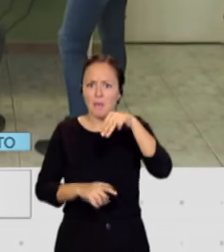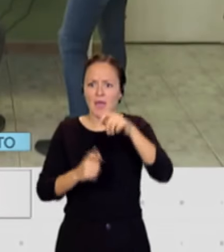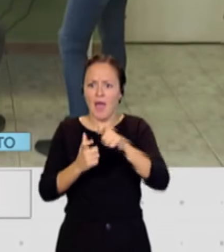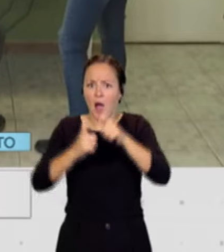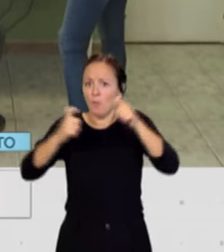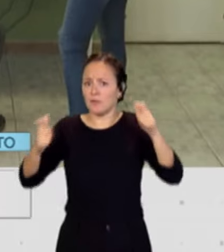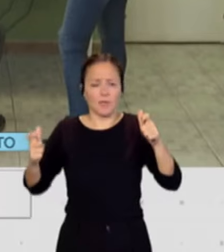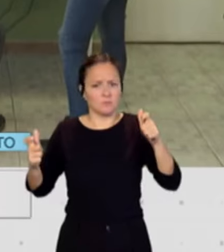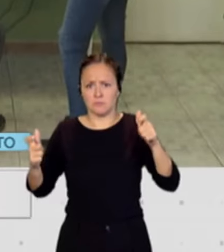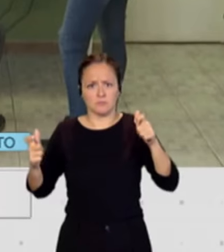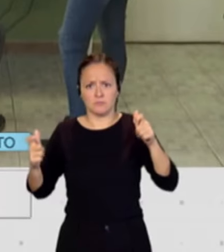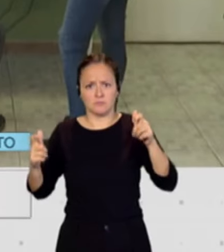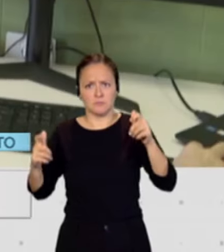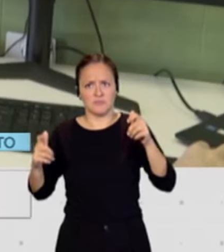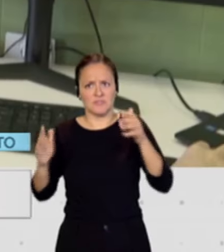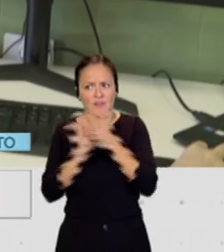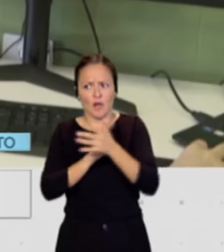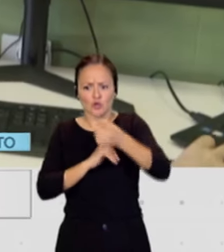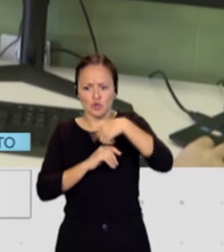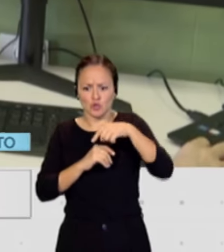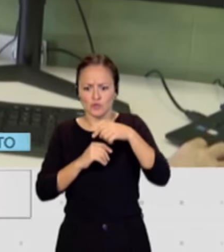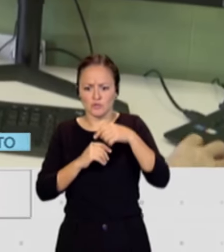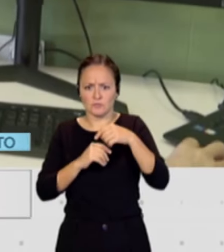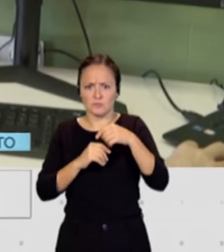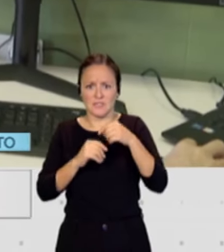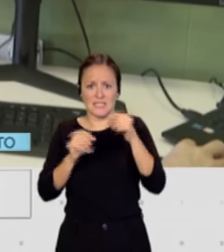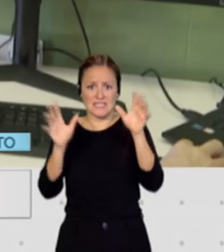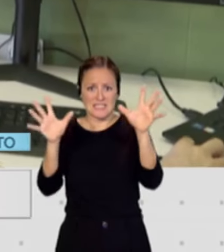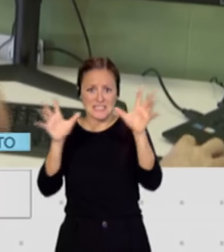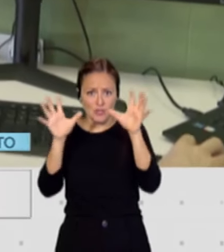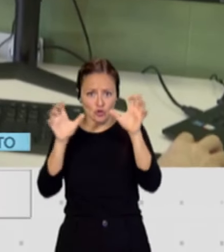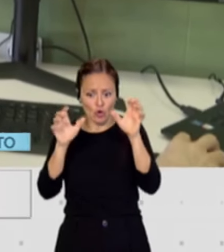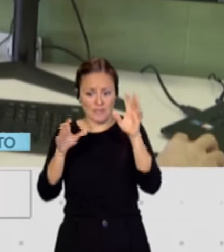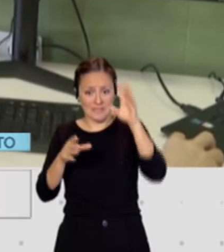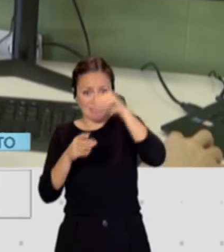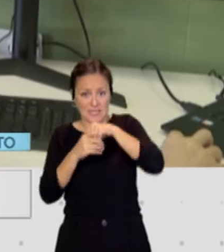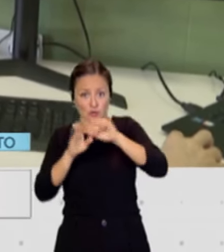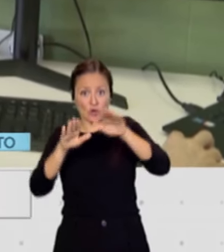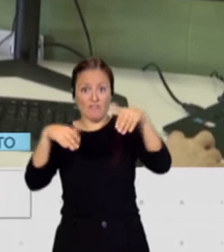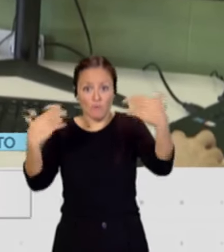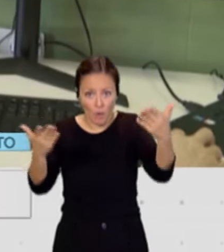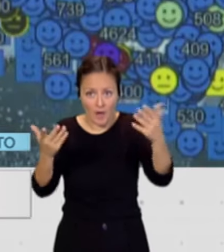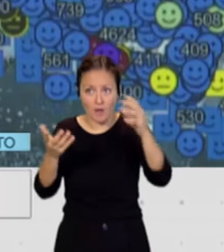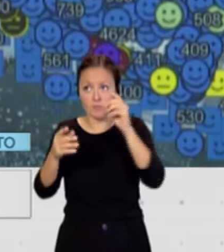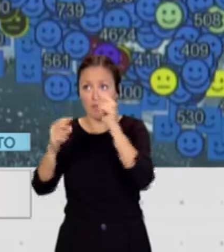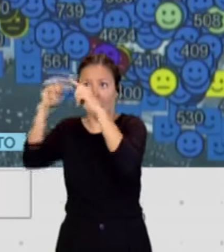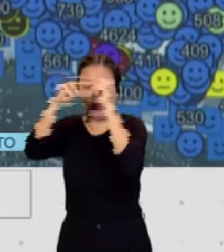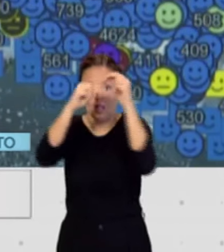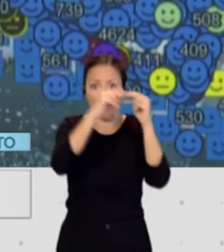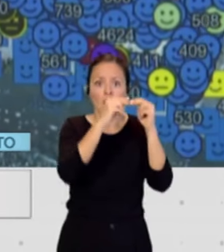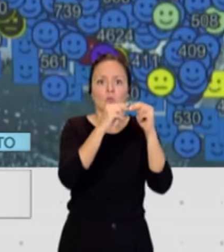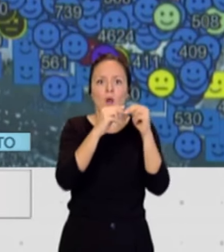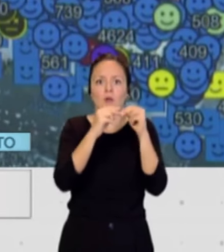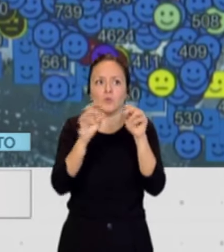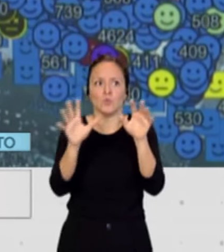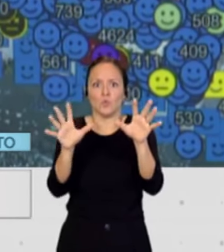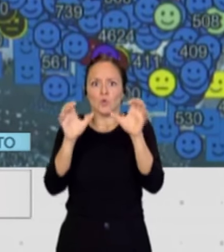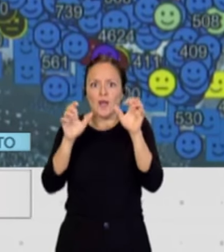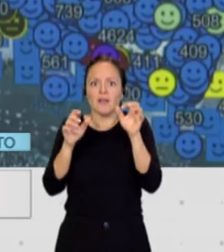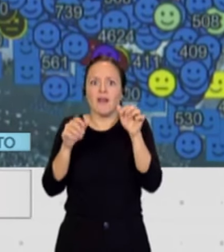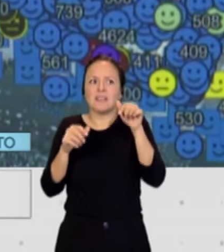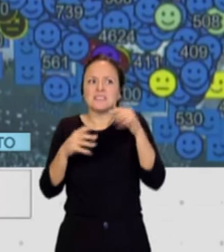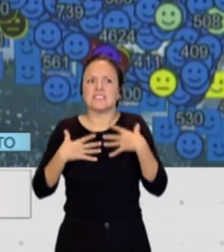de la toda la información que manejamos derivada de esa colocación de sensores interiores y exteriores Cuáles son los datos concretos que necesita salud pública para